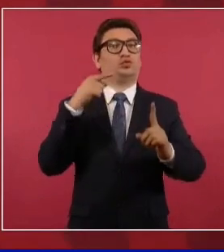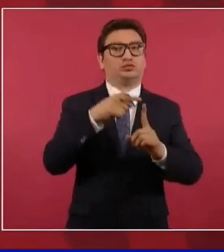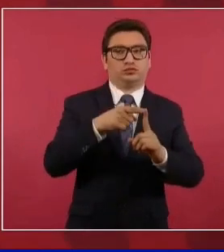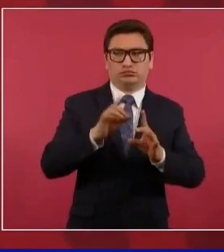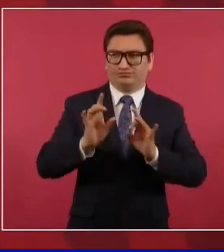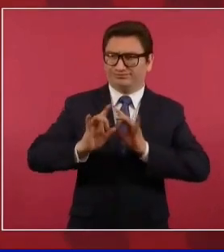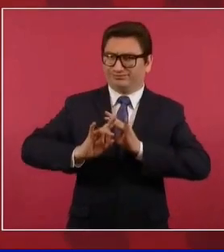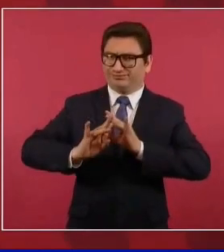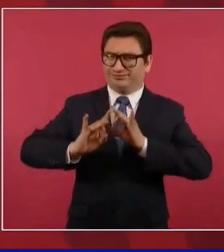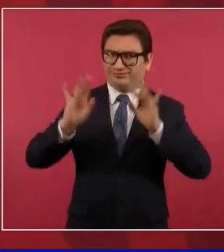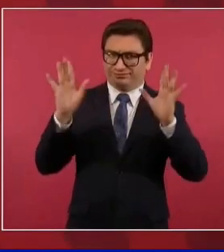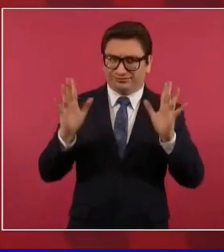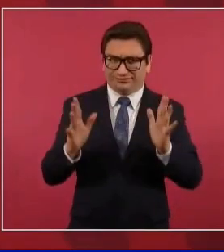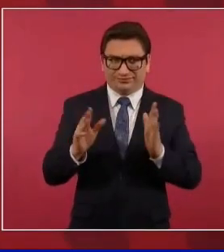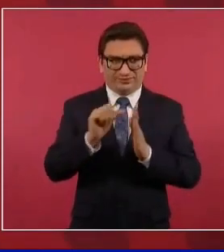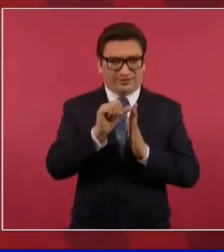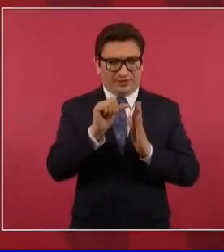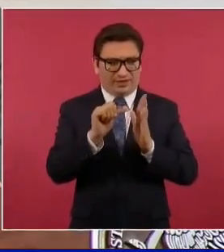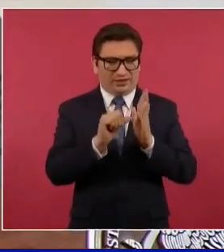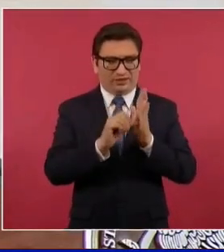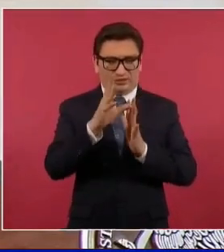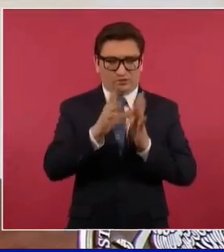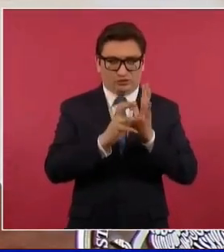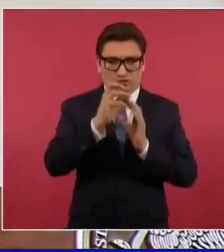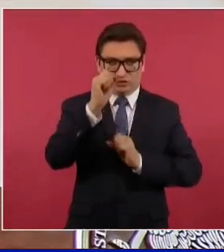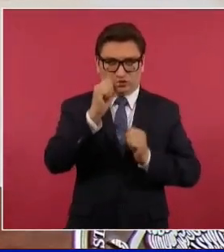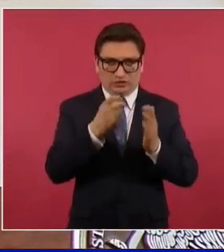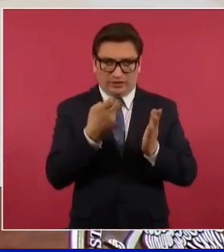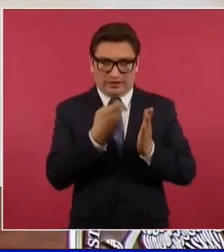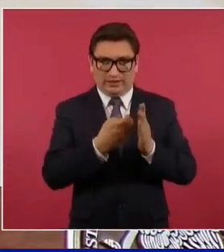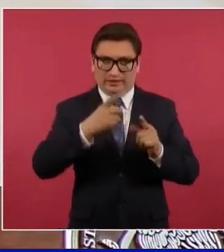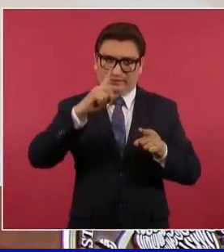quieren anular un artículo de la Constitución,